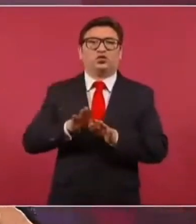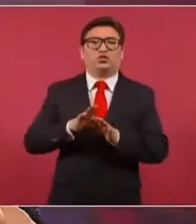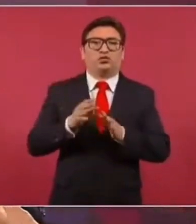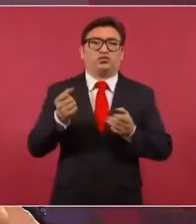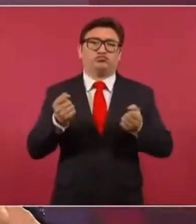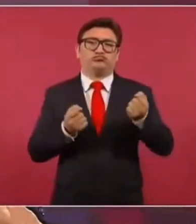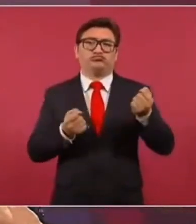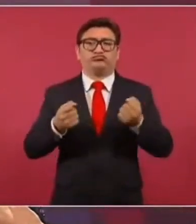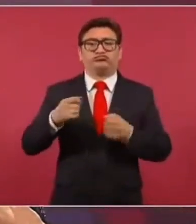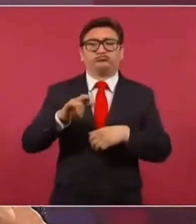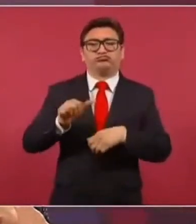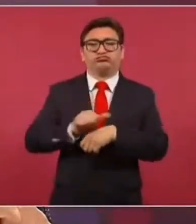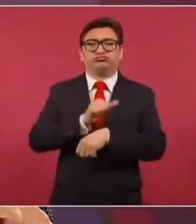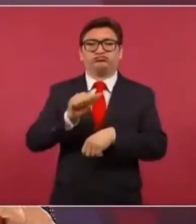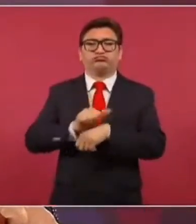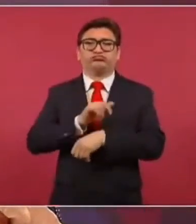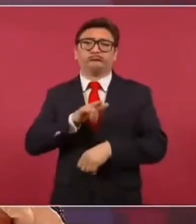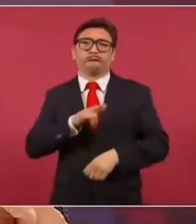carros que traen.